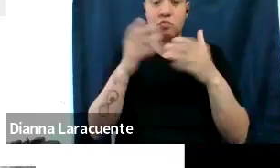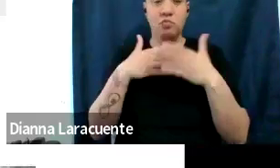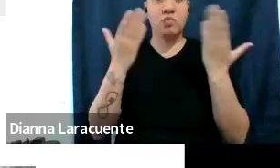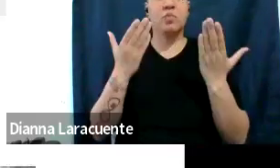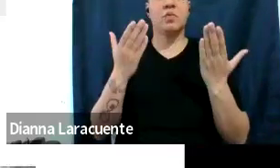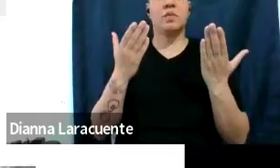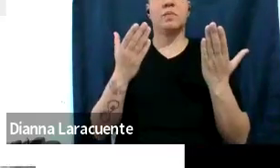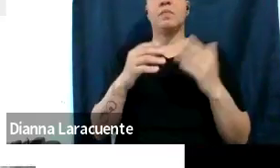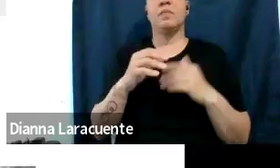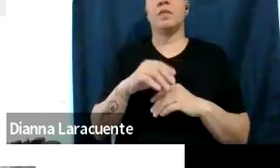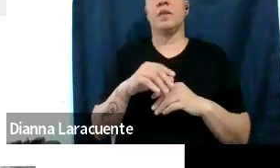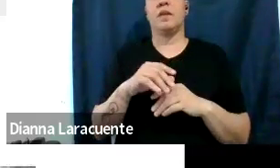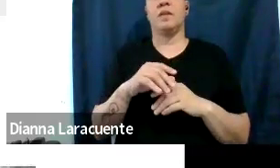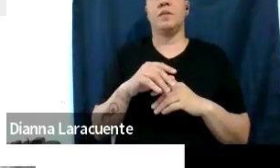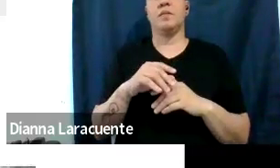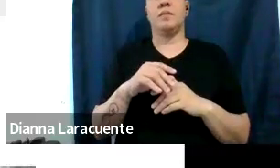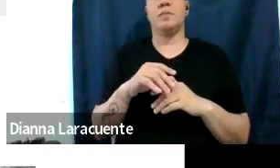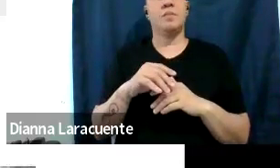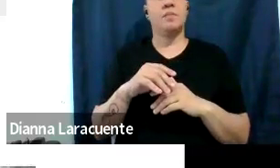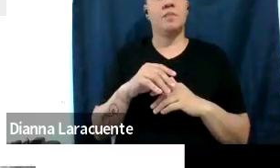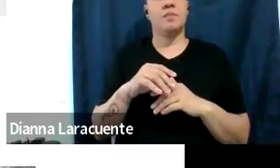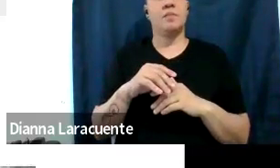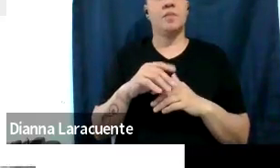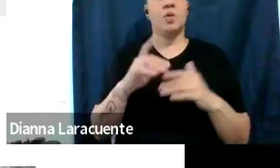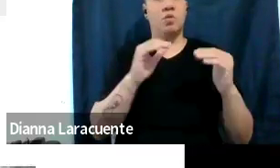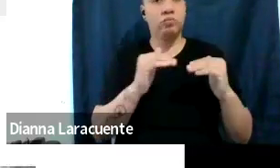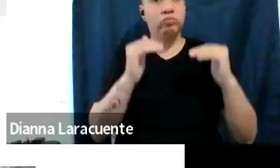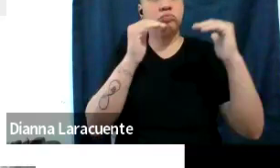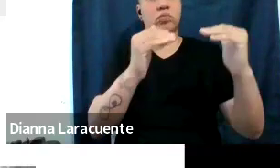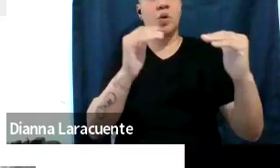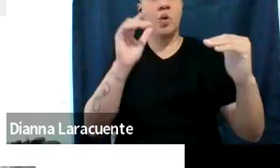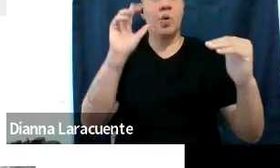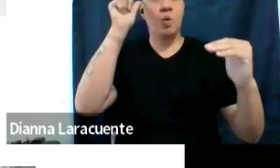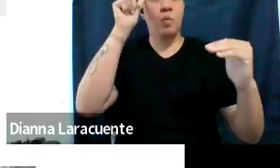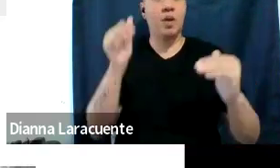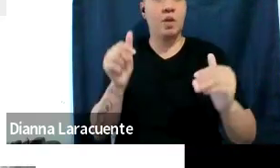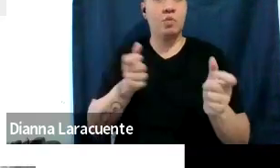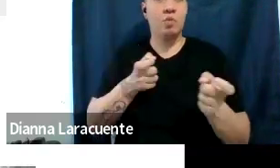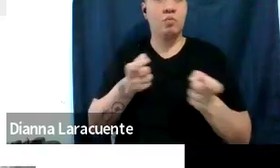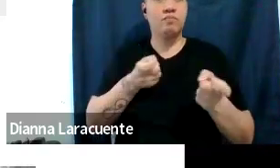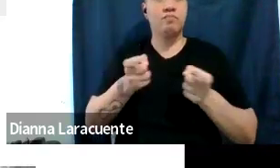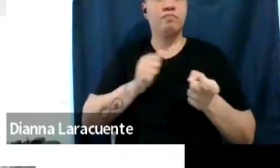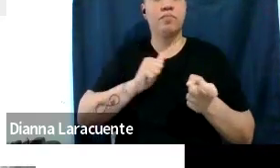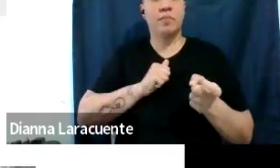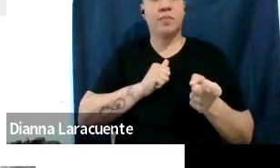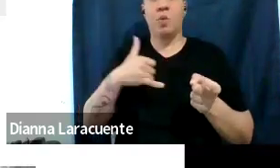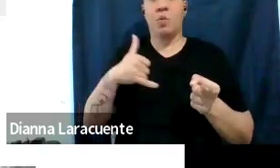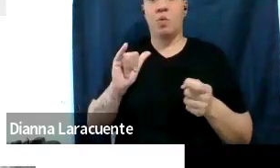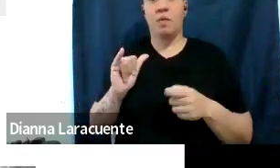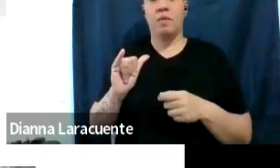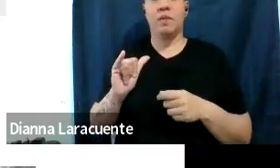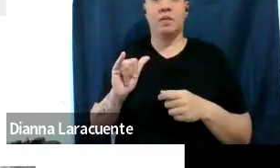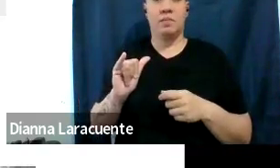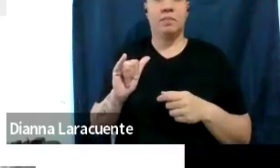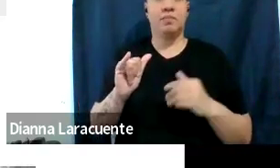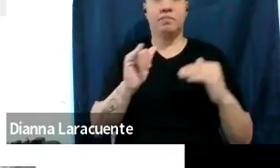Monge constituyó un extraordinario paso de avance hacia el gobierno propio, varios de cuyos rasgos aún no ha sido